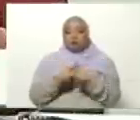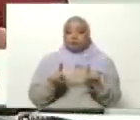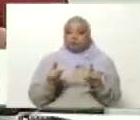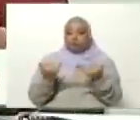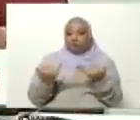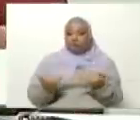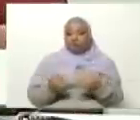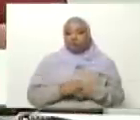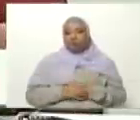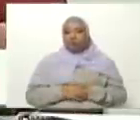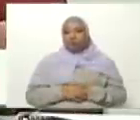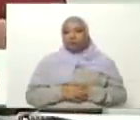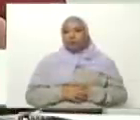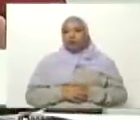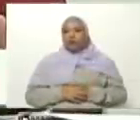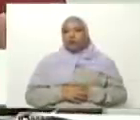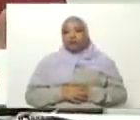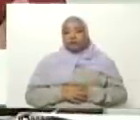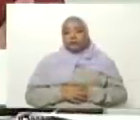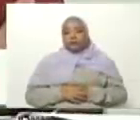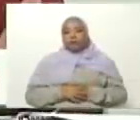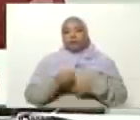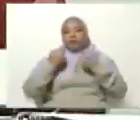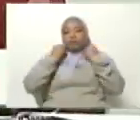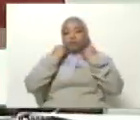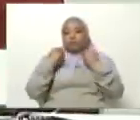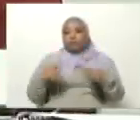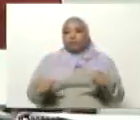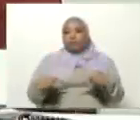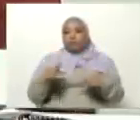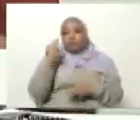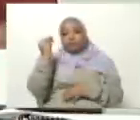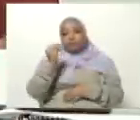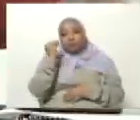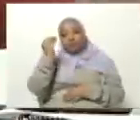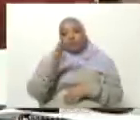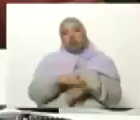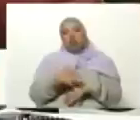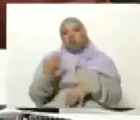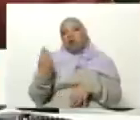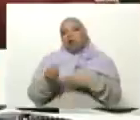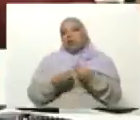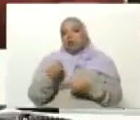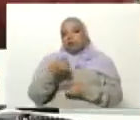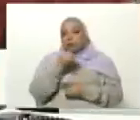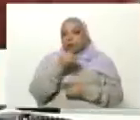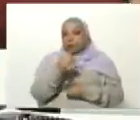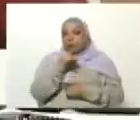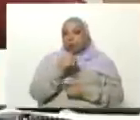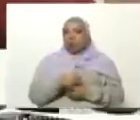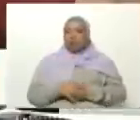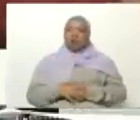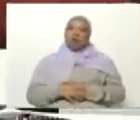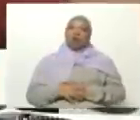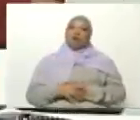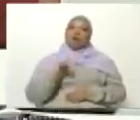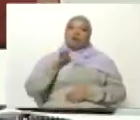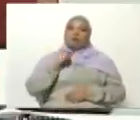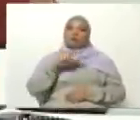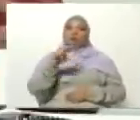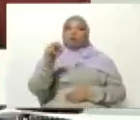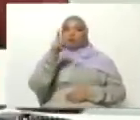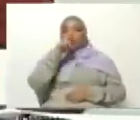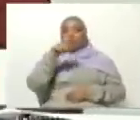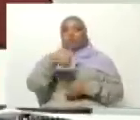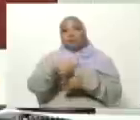perder. Ella va a perder. ¿Creen que porque hacen un acto con 10 o 20 personas y los mandan